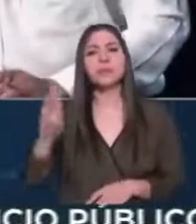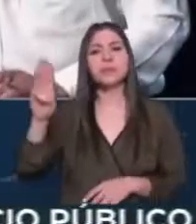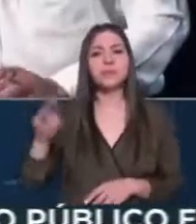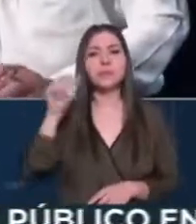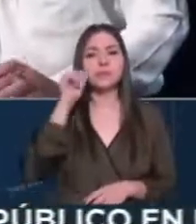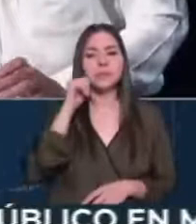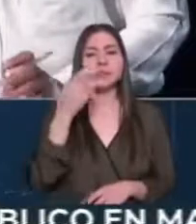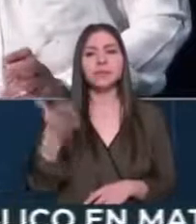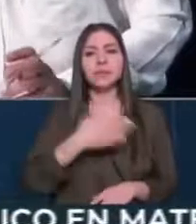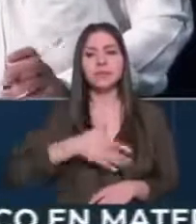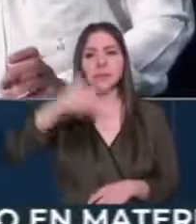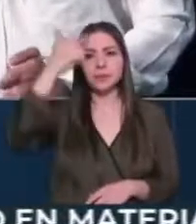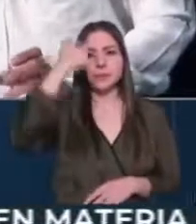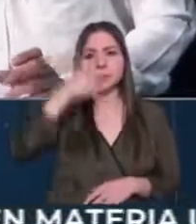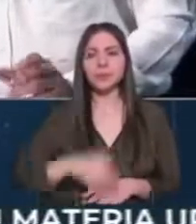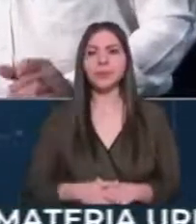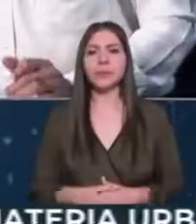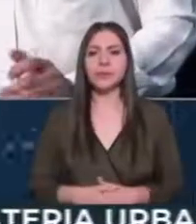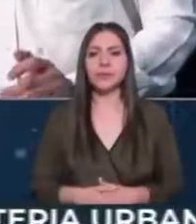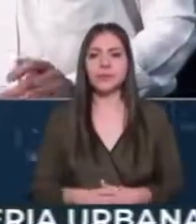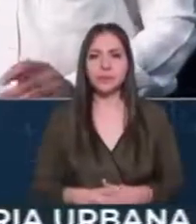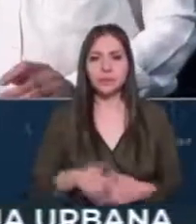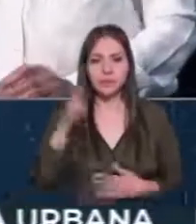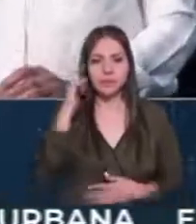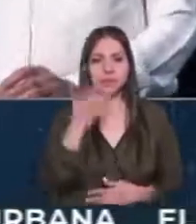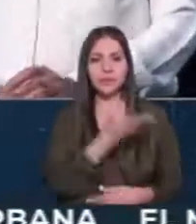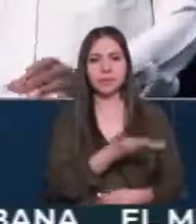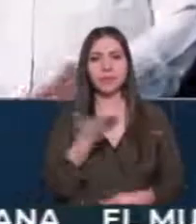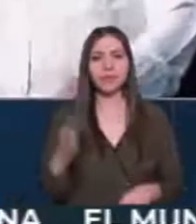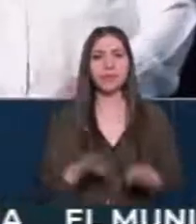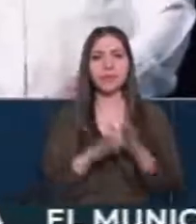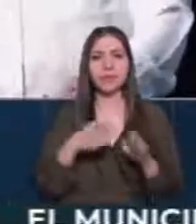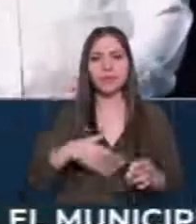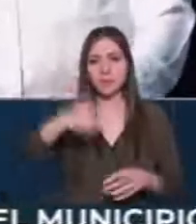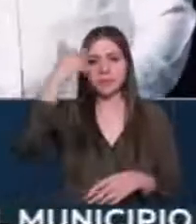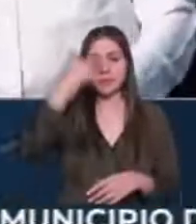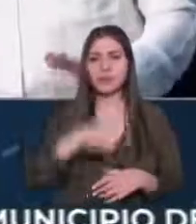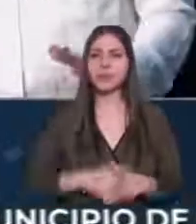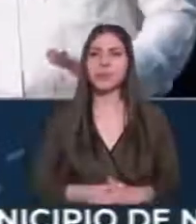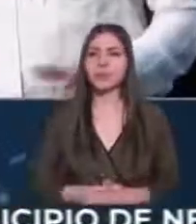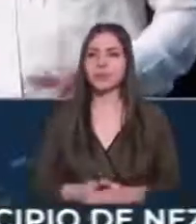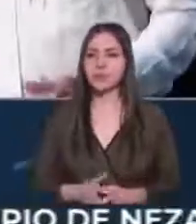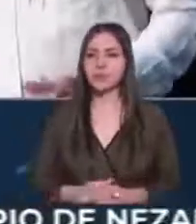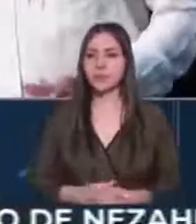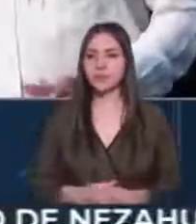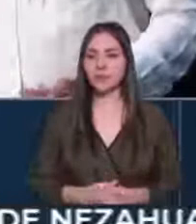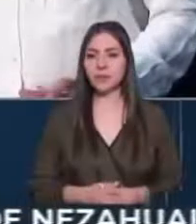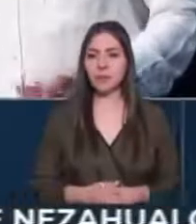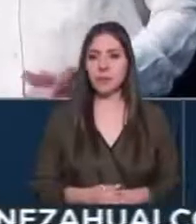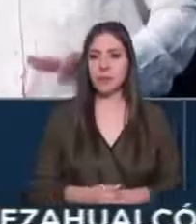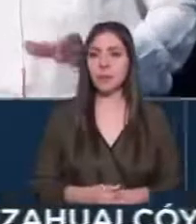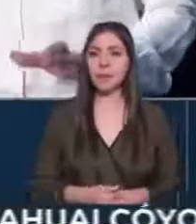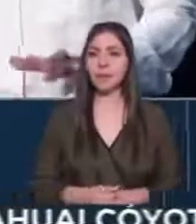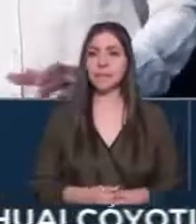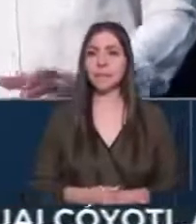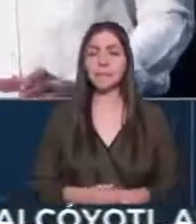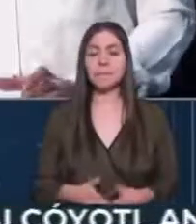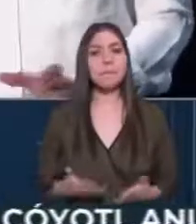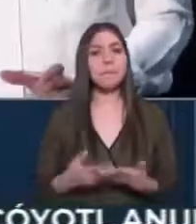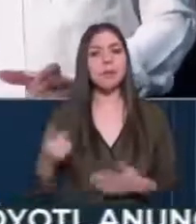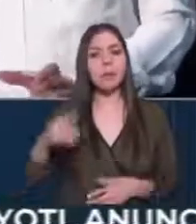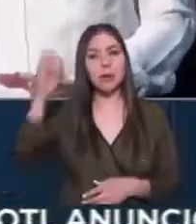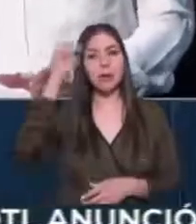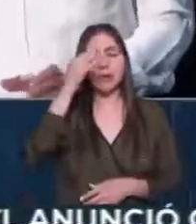noches. Hola, Azul y Juan, ¿cómo están? Buenas noches. Buenas noches. Pues, a ver, Jonathan, ¿cómo ves? Estamos